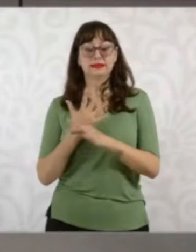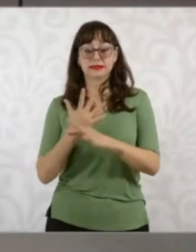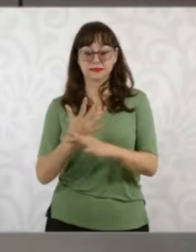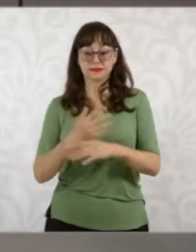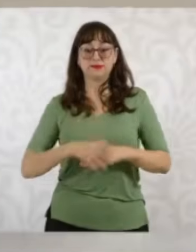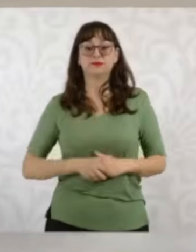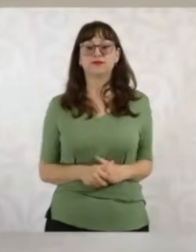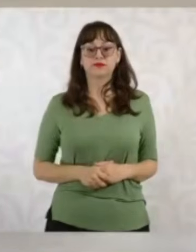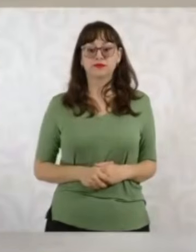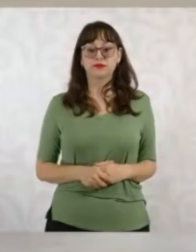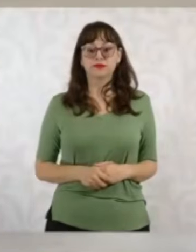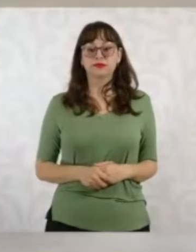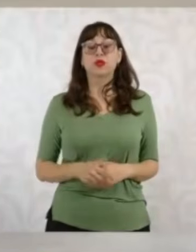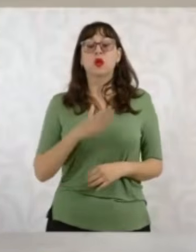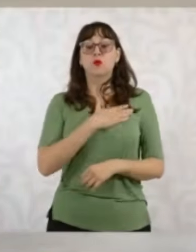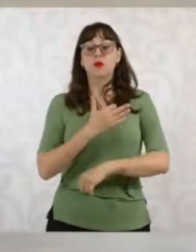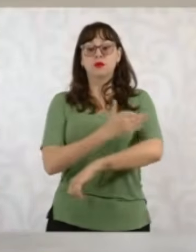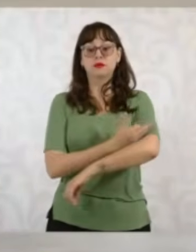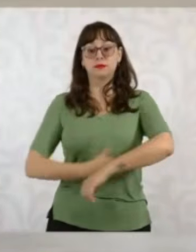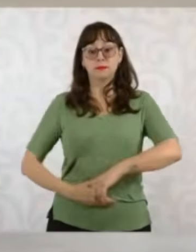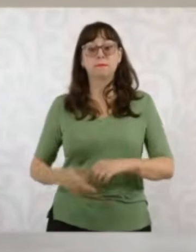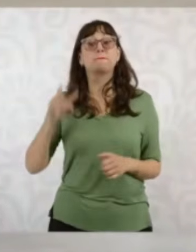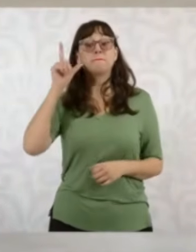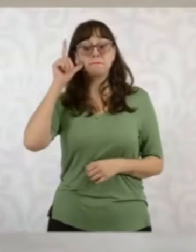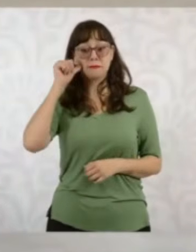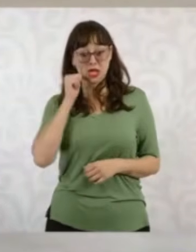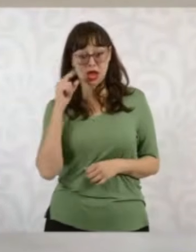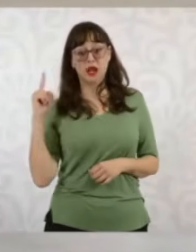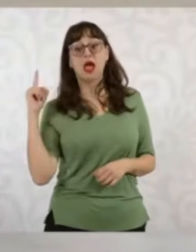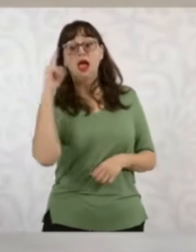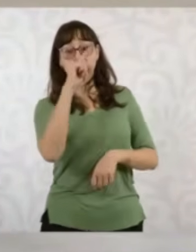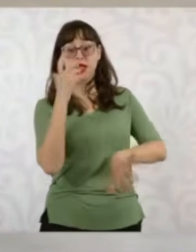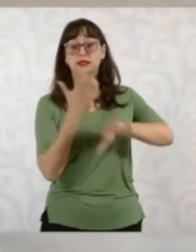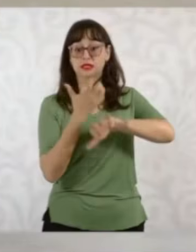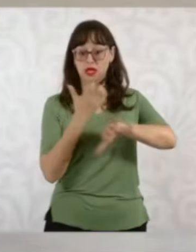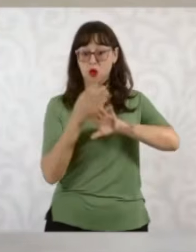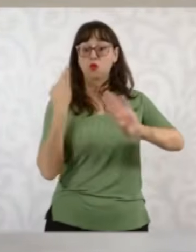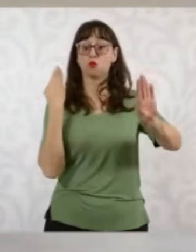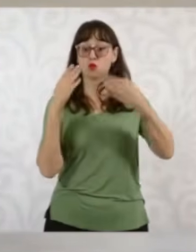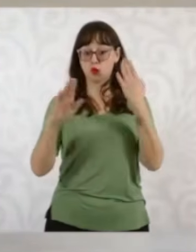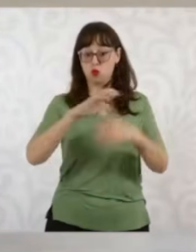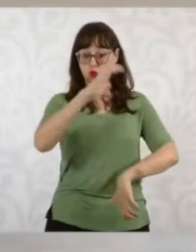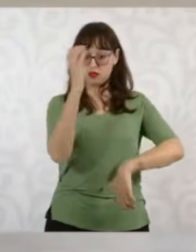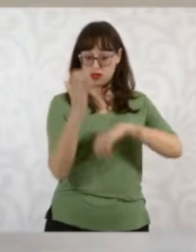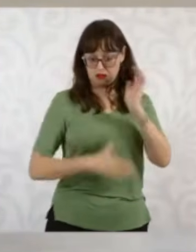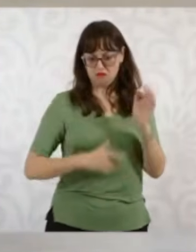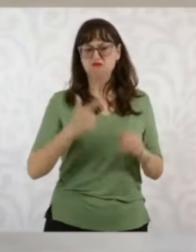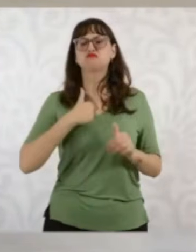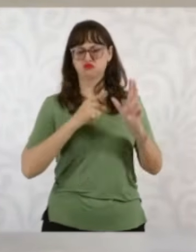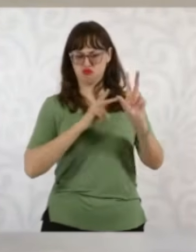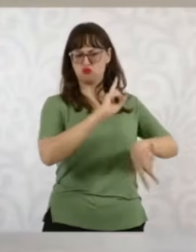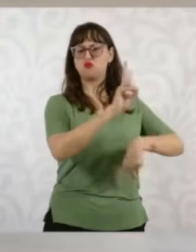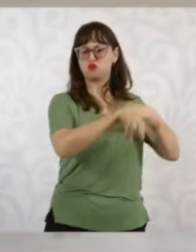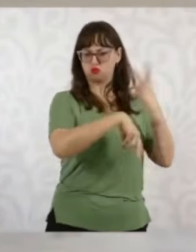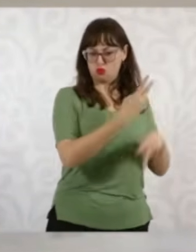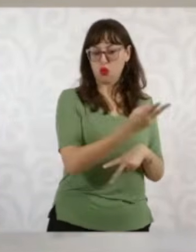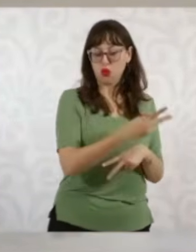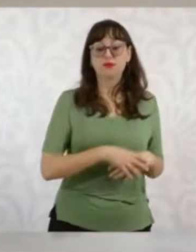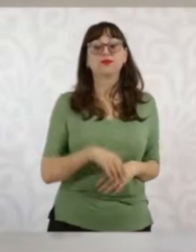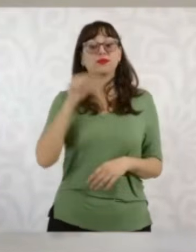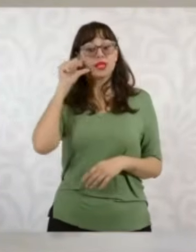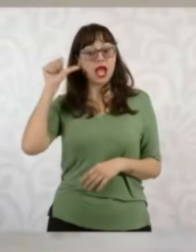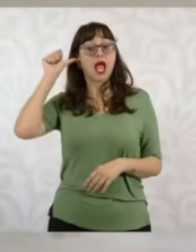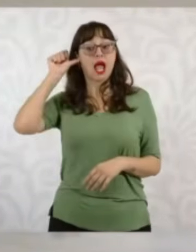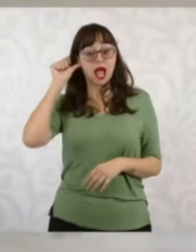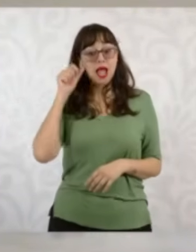buenas tardes. Les informo que el día de mañana voy a estar en la final de la Copa Mundial de FIFA. El día de ayer recibí